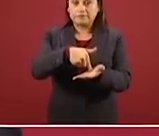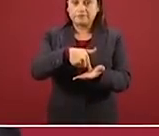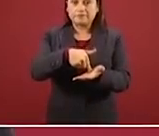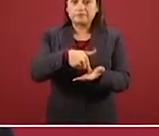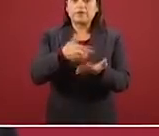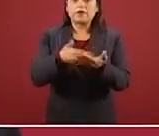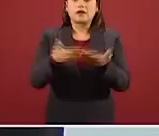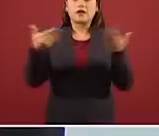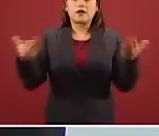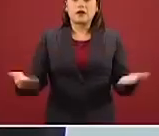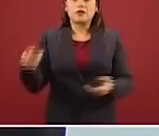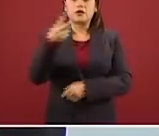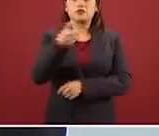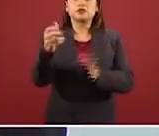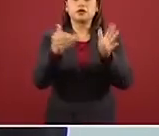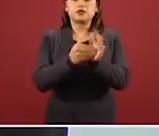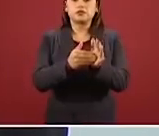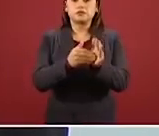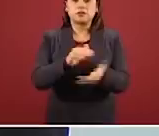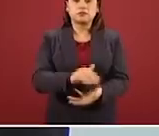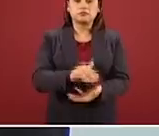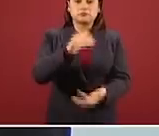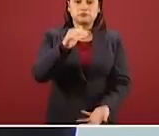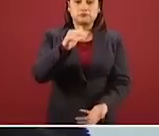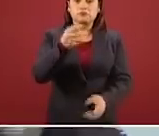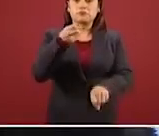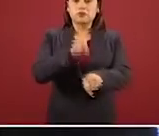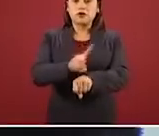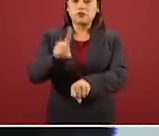produce 200.000 barriles,